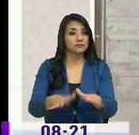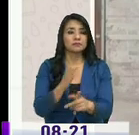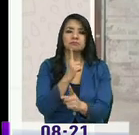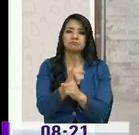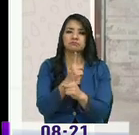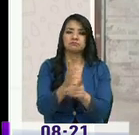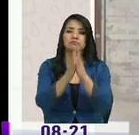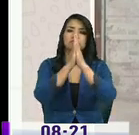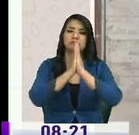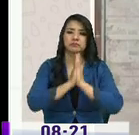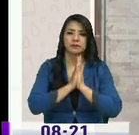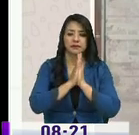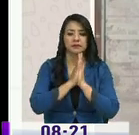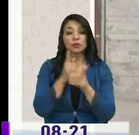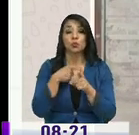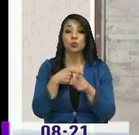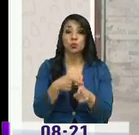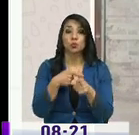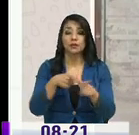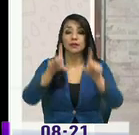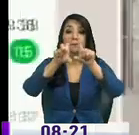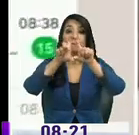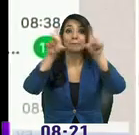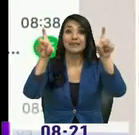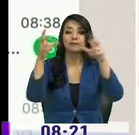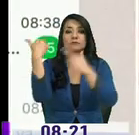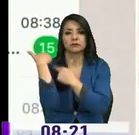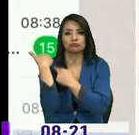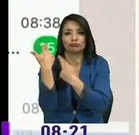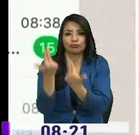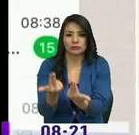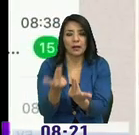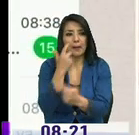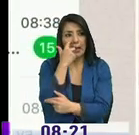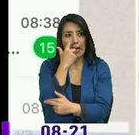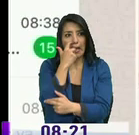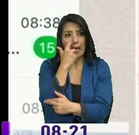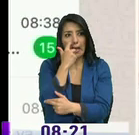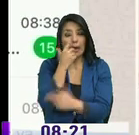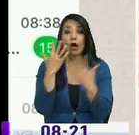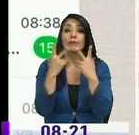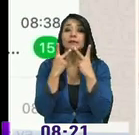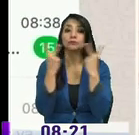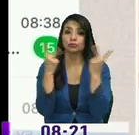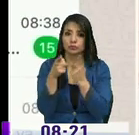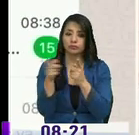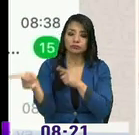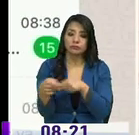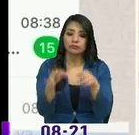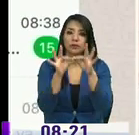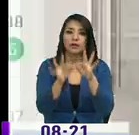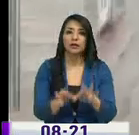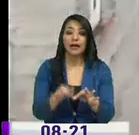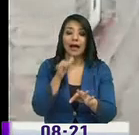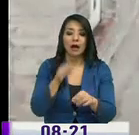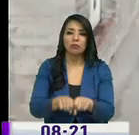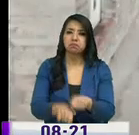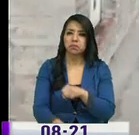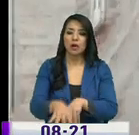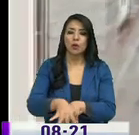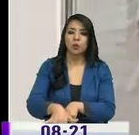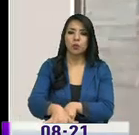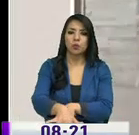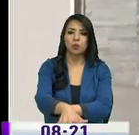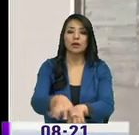por favor hacemos un llamado a la empresa encargada, que es, en este caso es la EMAP, para que arregle esta fuga de agua, porque esto